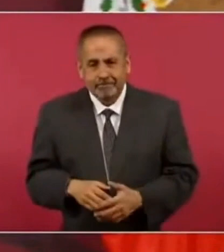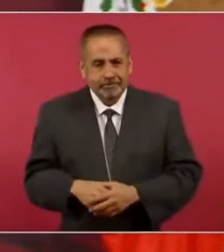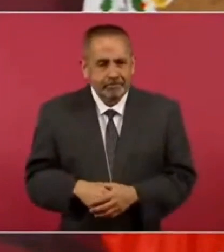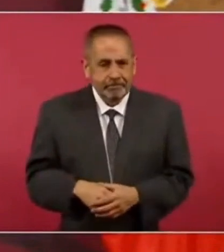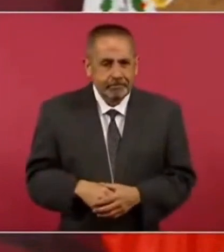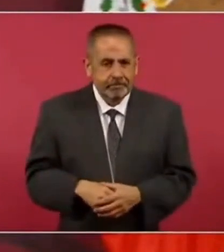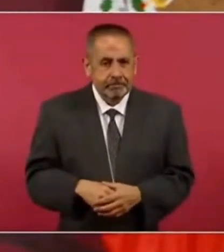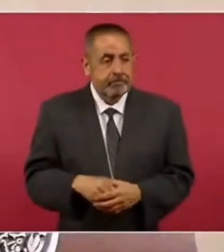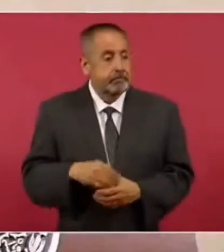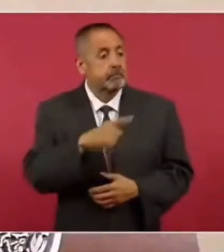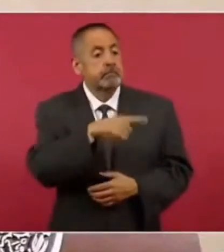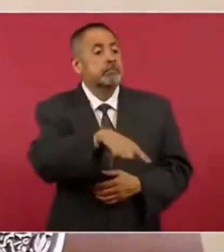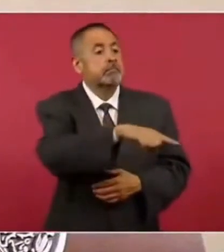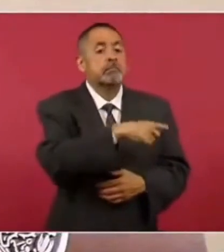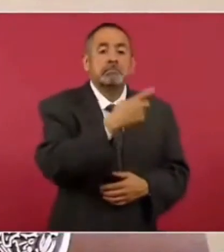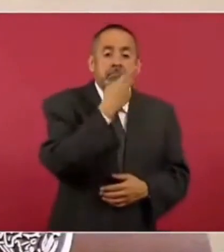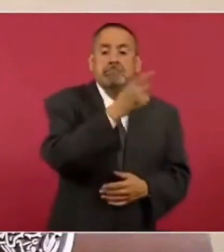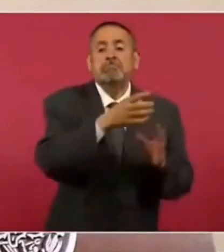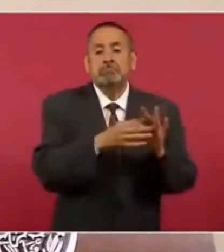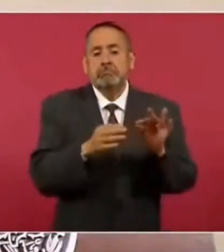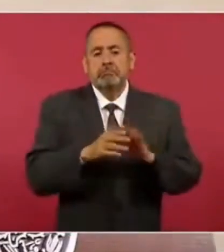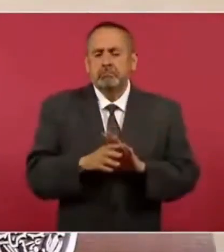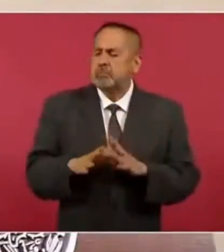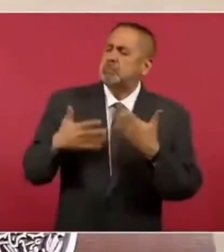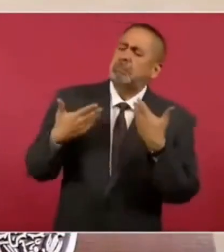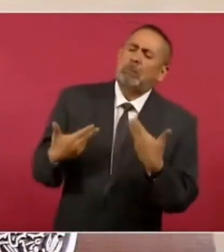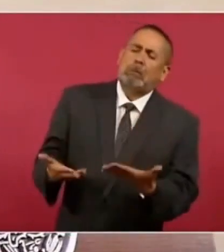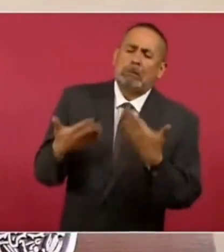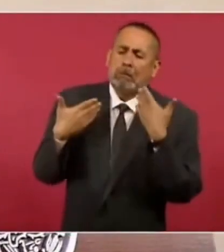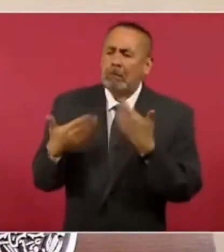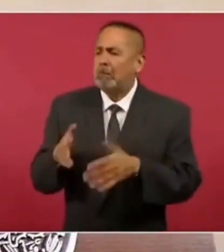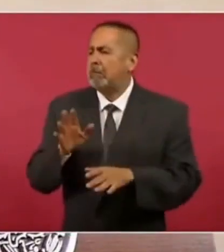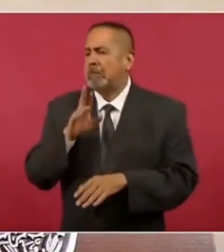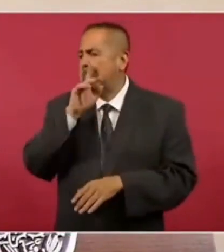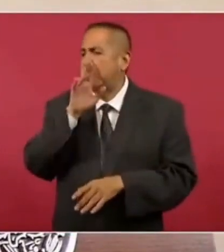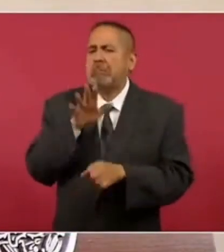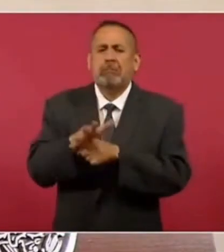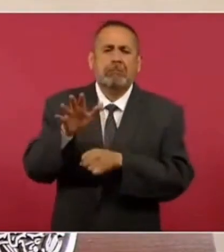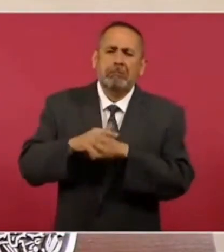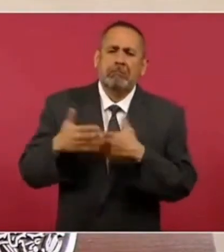y dice que estábamos bien